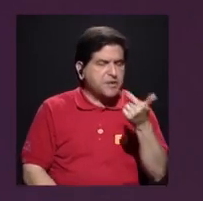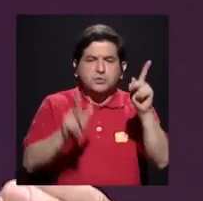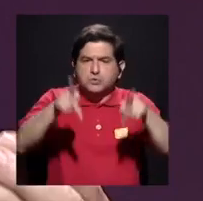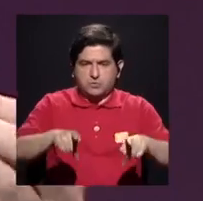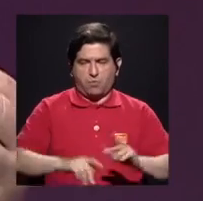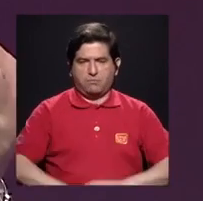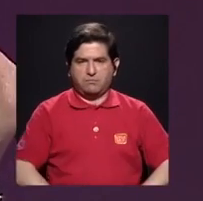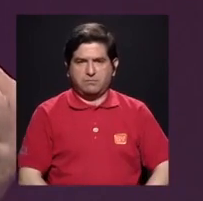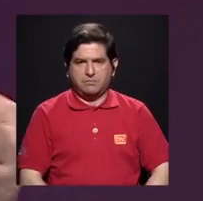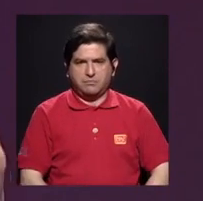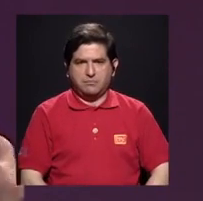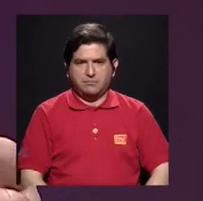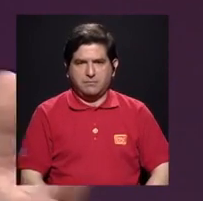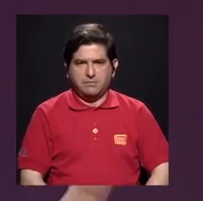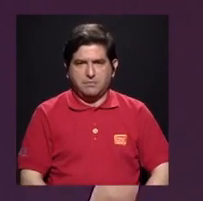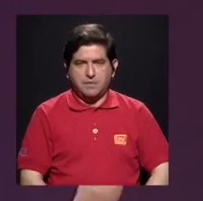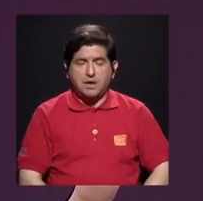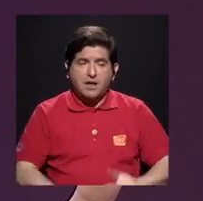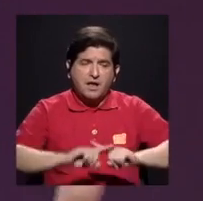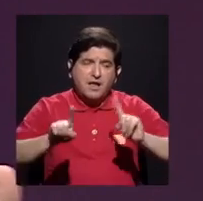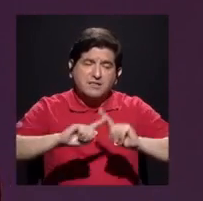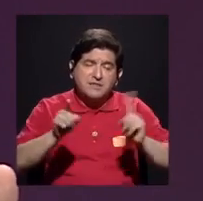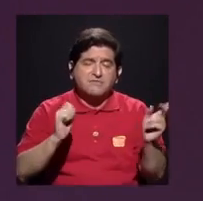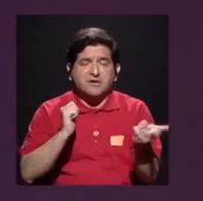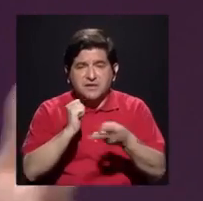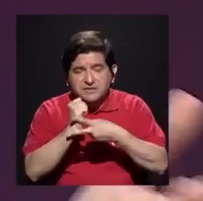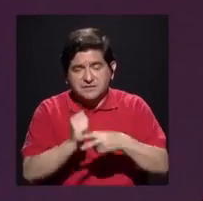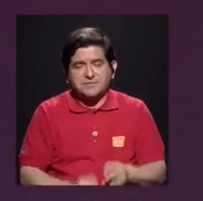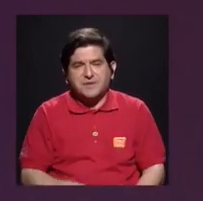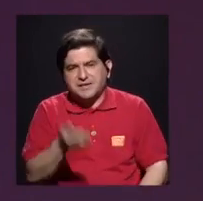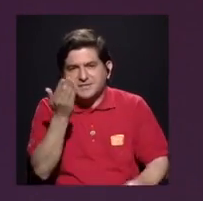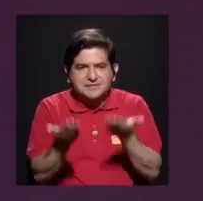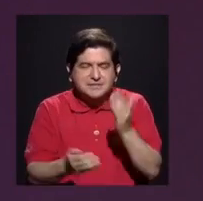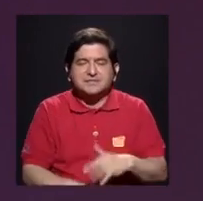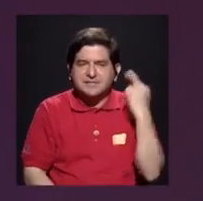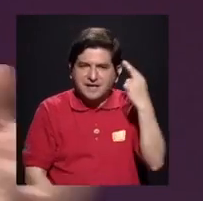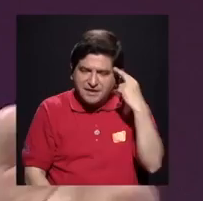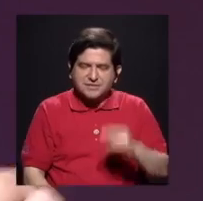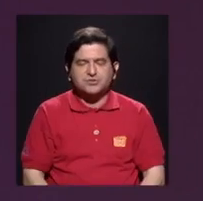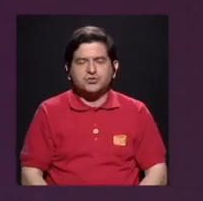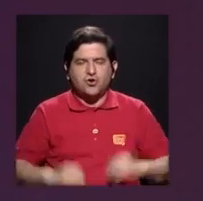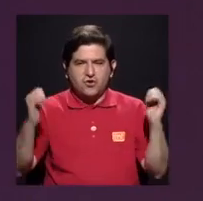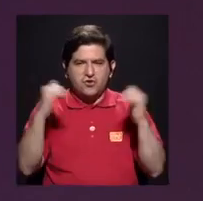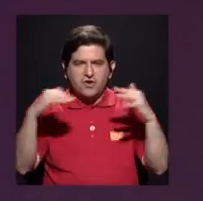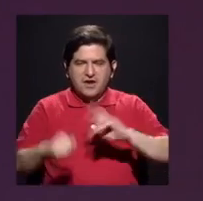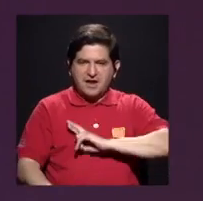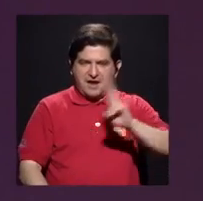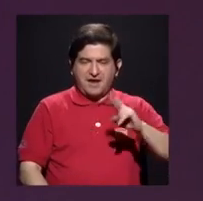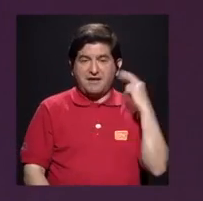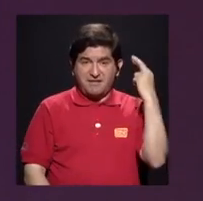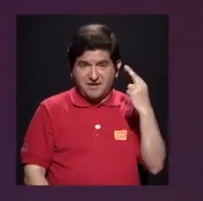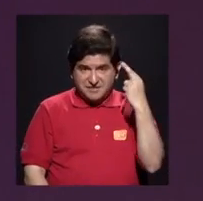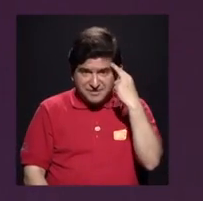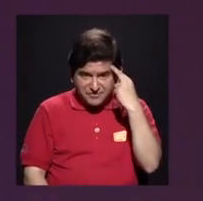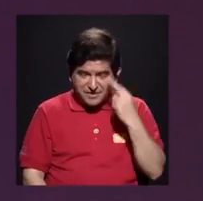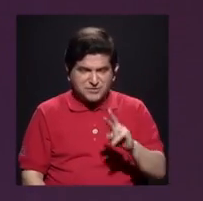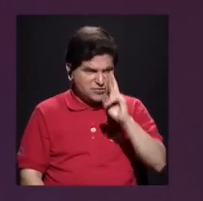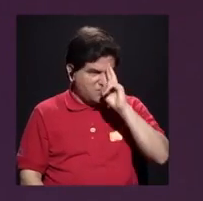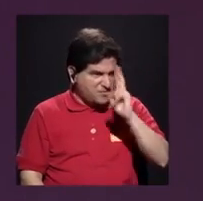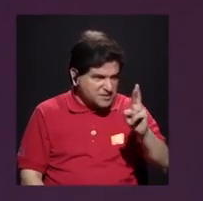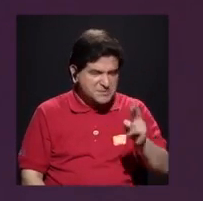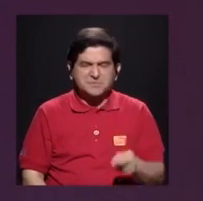aunque en muchas oportunidades bueno por algo habido guerras de religión el respeto a los otros es lo que tal vez menos ha